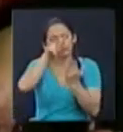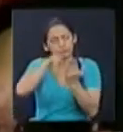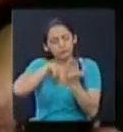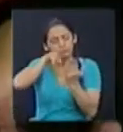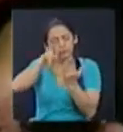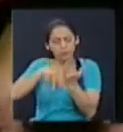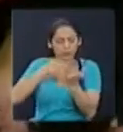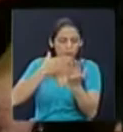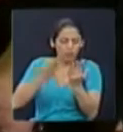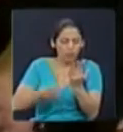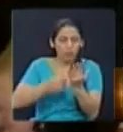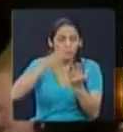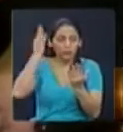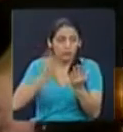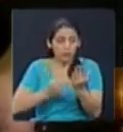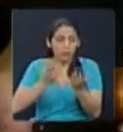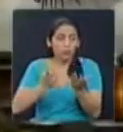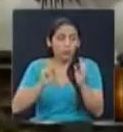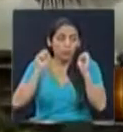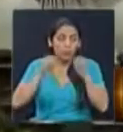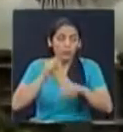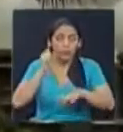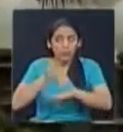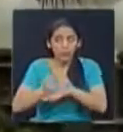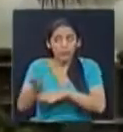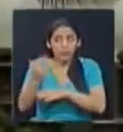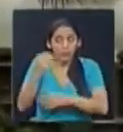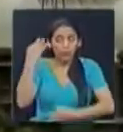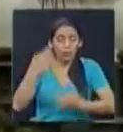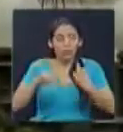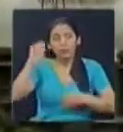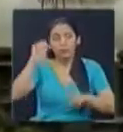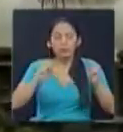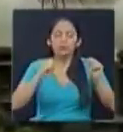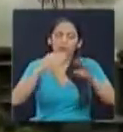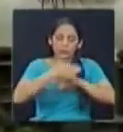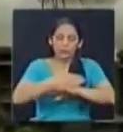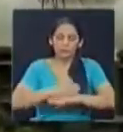amerita, si es que es un hecho penal o no. Santiago Villasañay, Telerama Noticias.